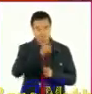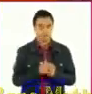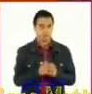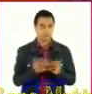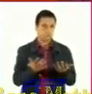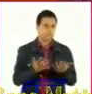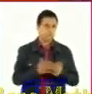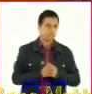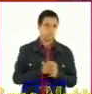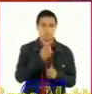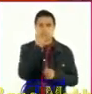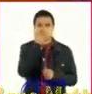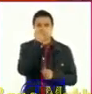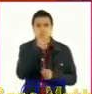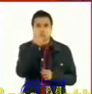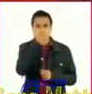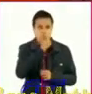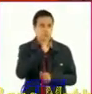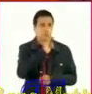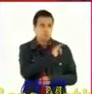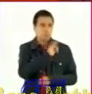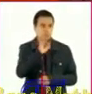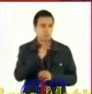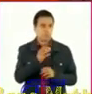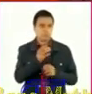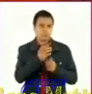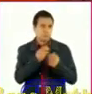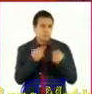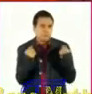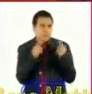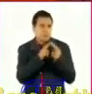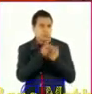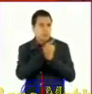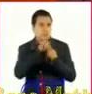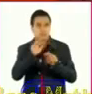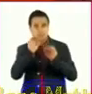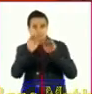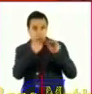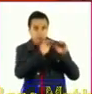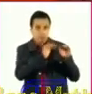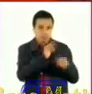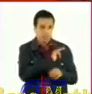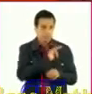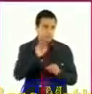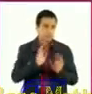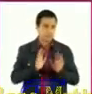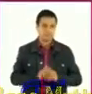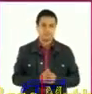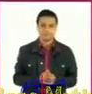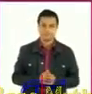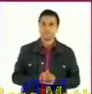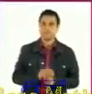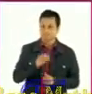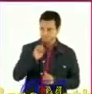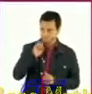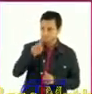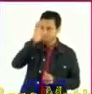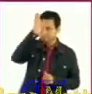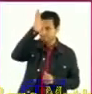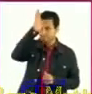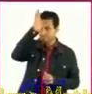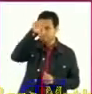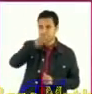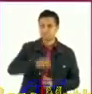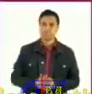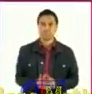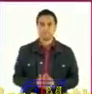puede acercarse a cualquiera de nosotros y nosotras si requiere apoyo cuando haga su propio diagrama. Me gusta la opción que